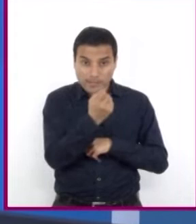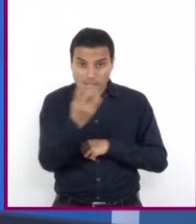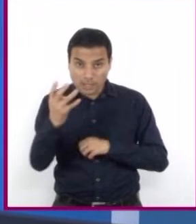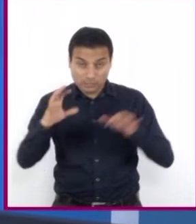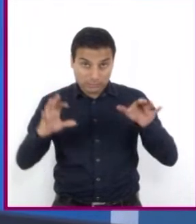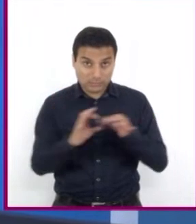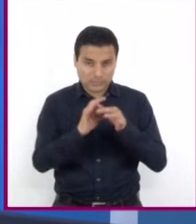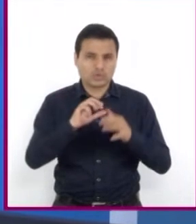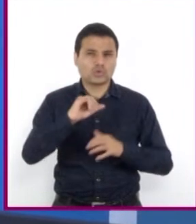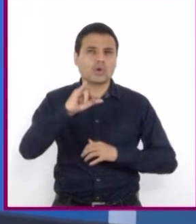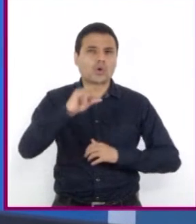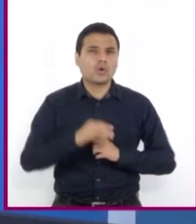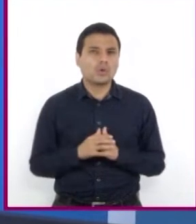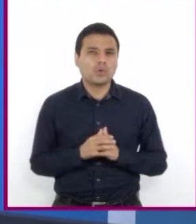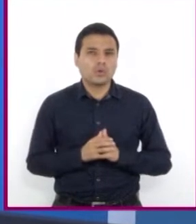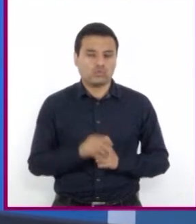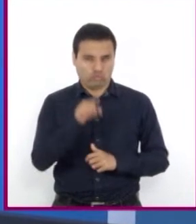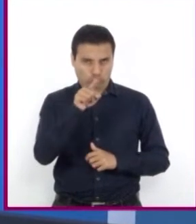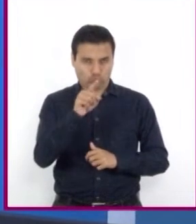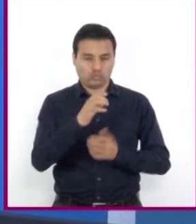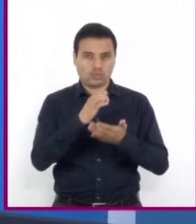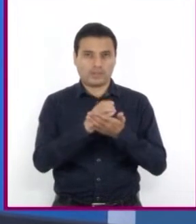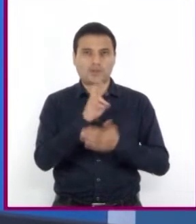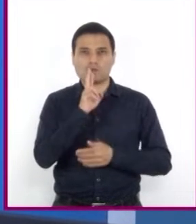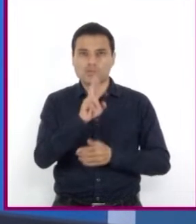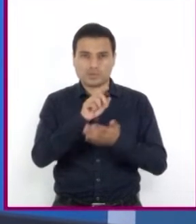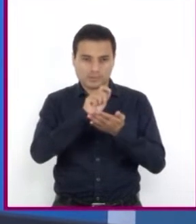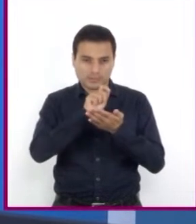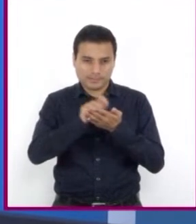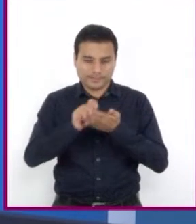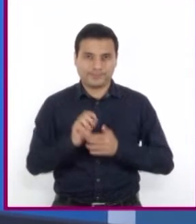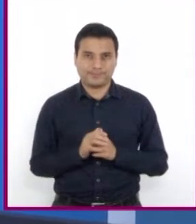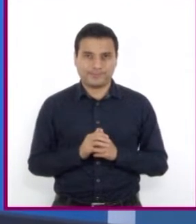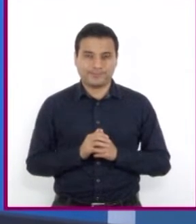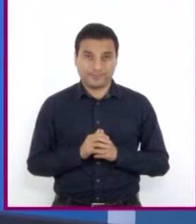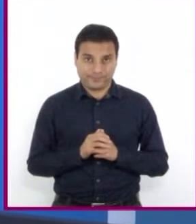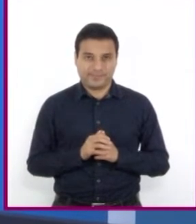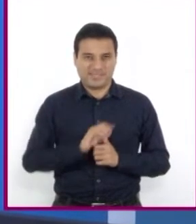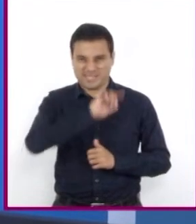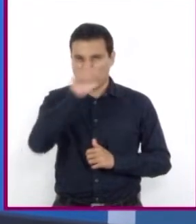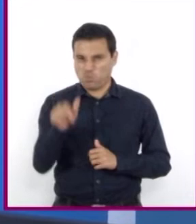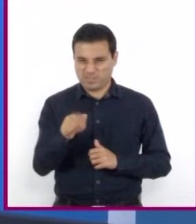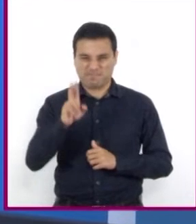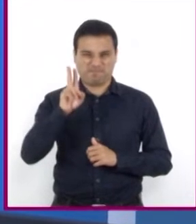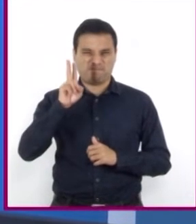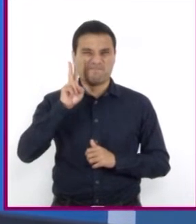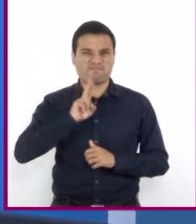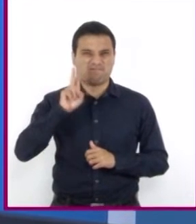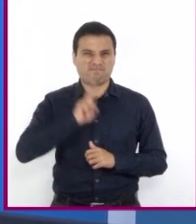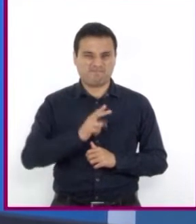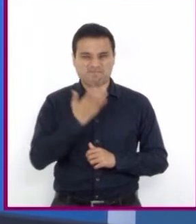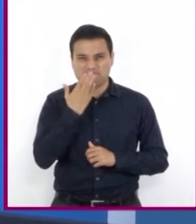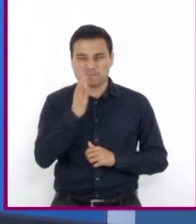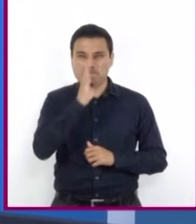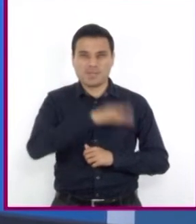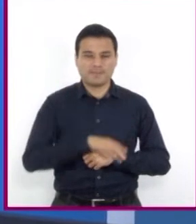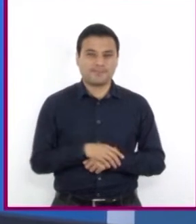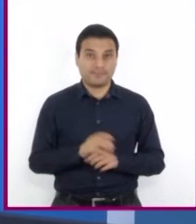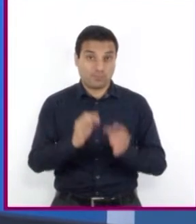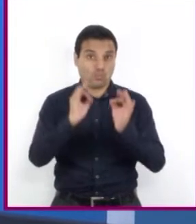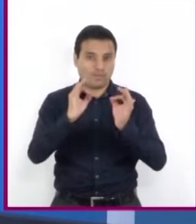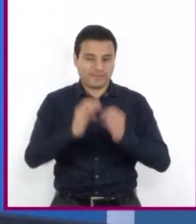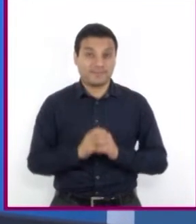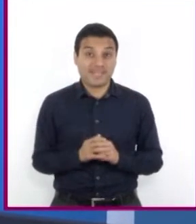respuesta? Anótenla en su cuaderno para contrastar su argumento más adelante. Bien, ahora